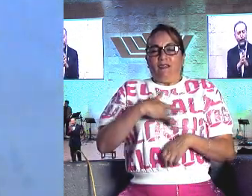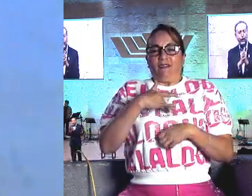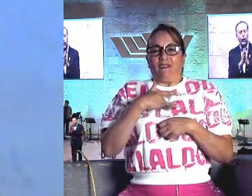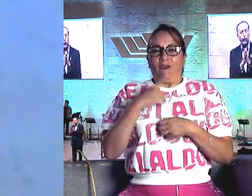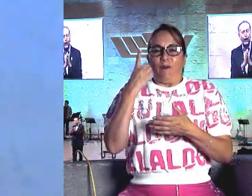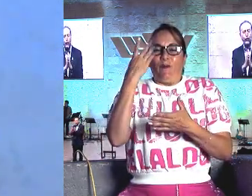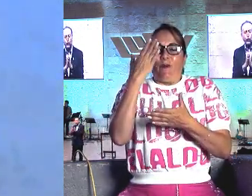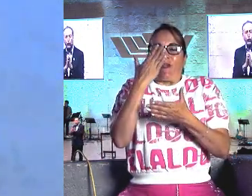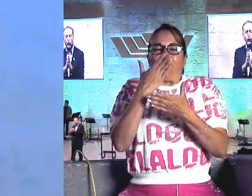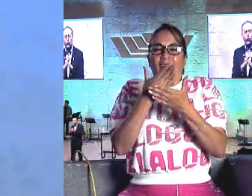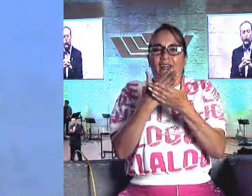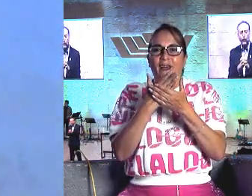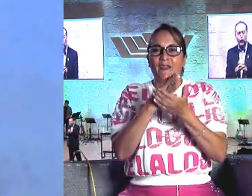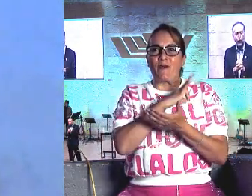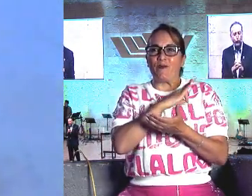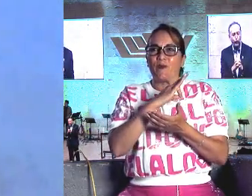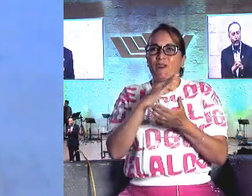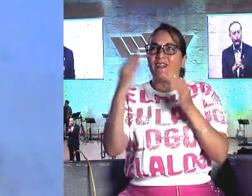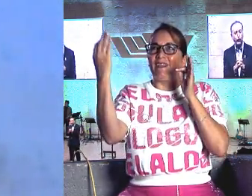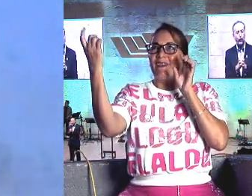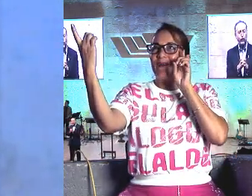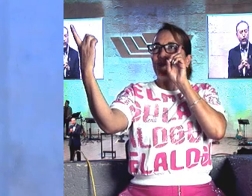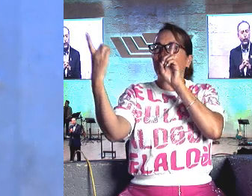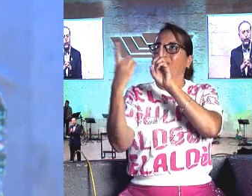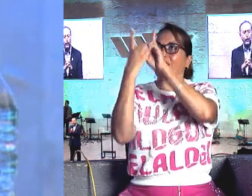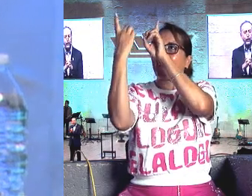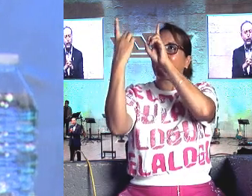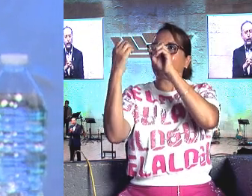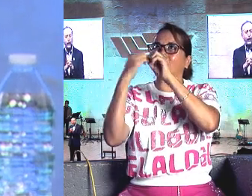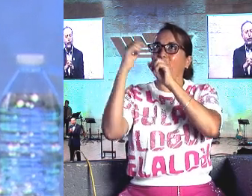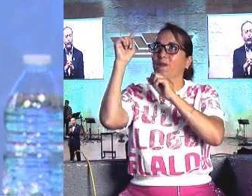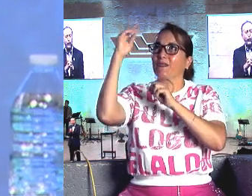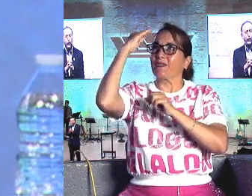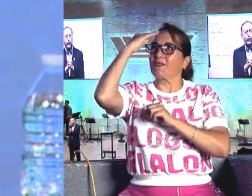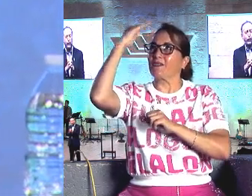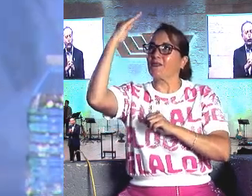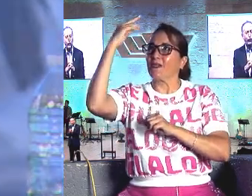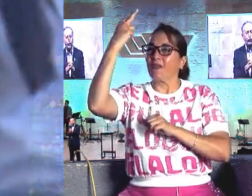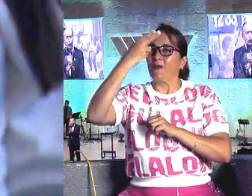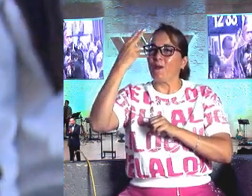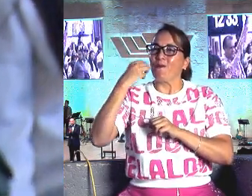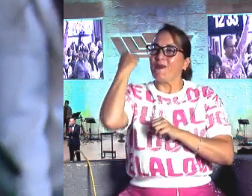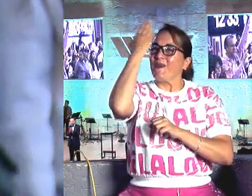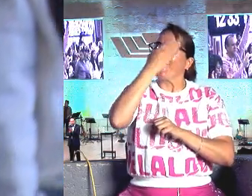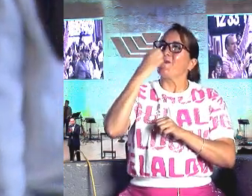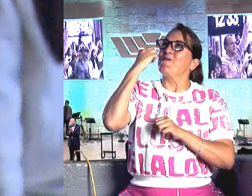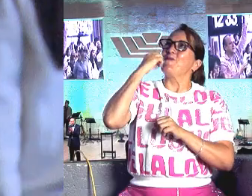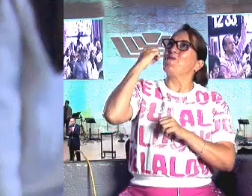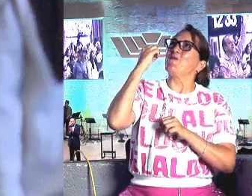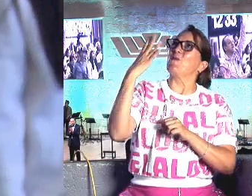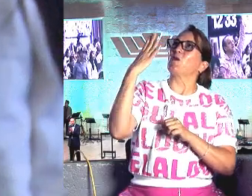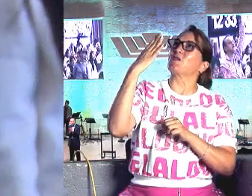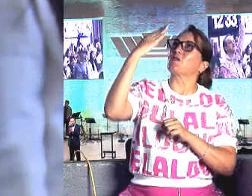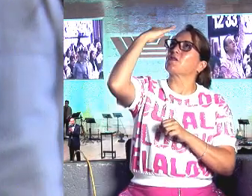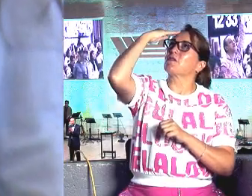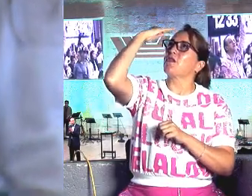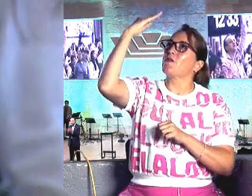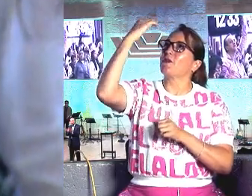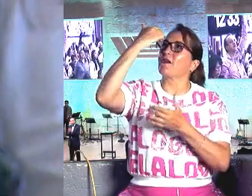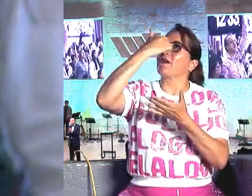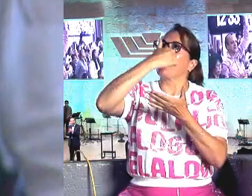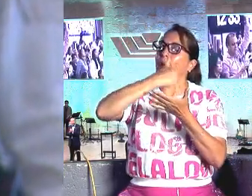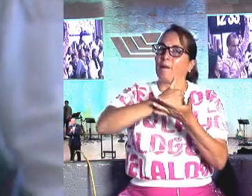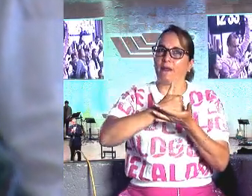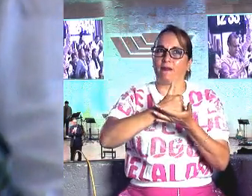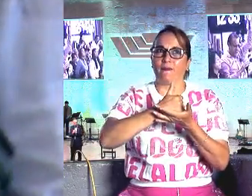de encontrarnos con nuestro Señor Jesucristo. Y en ese nombre precioso te lo estamos pidiendo. Amén. Toma